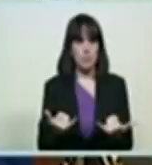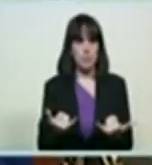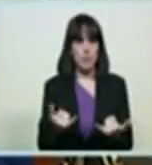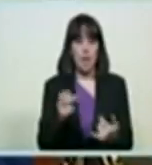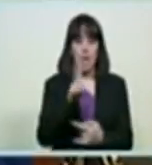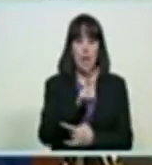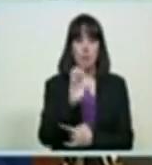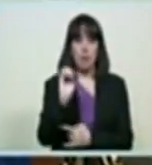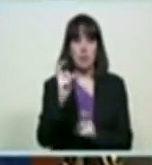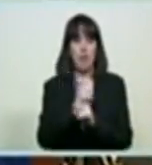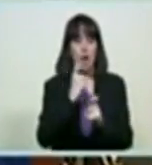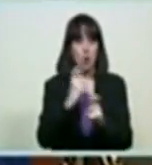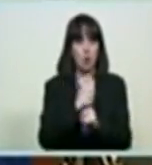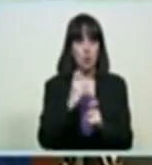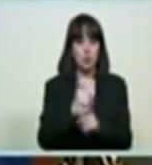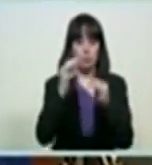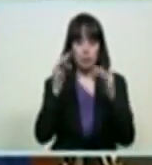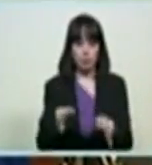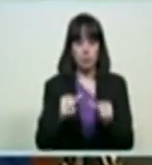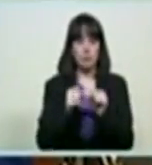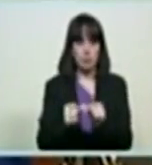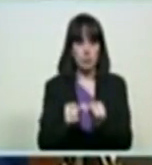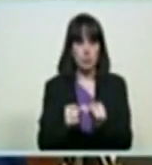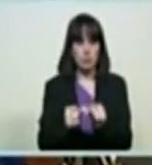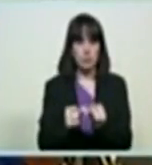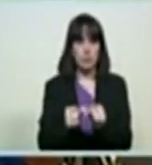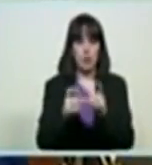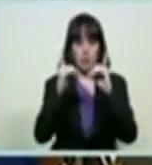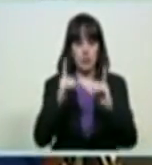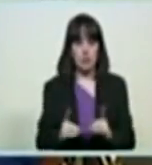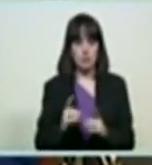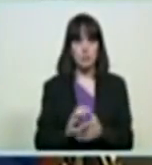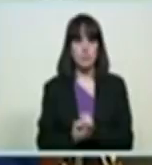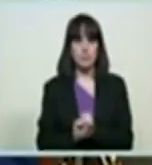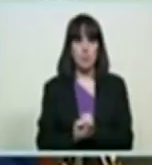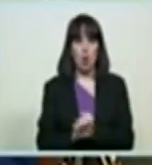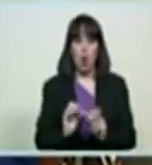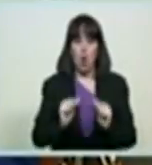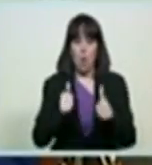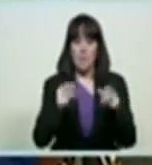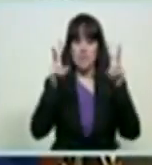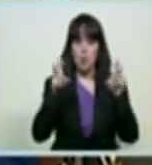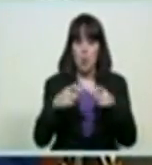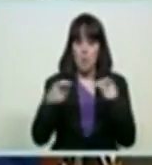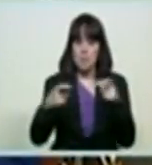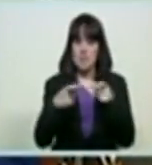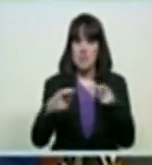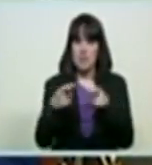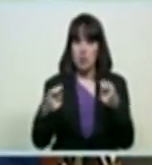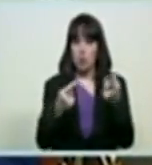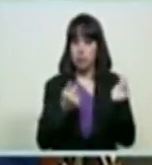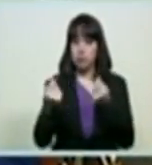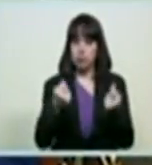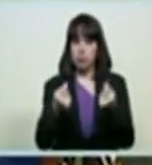20 de agosto de manera definitiva con la circulación y emisión del nuevo